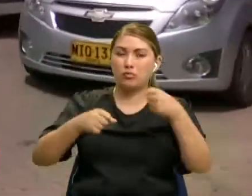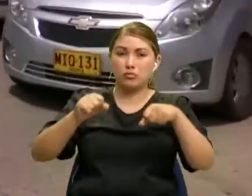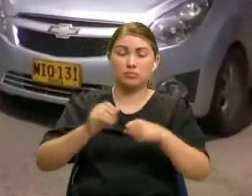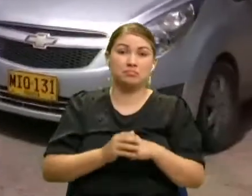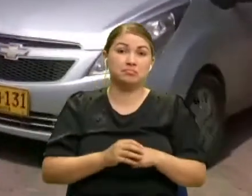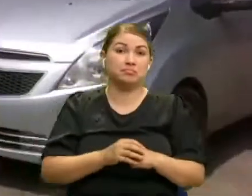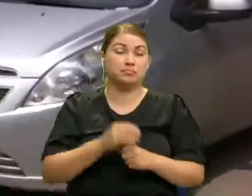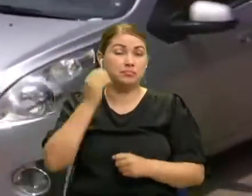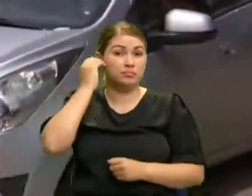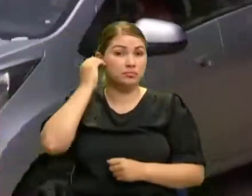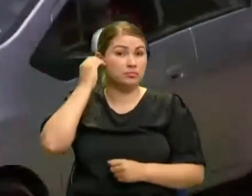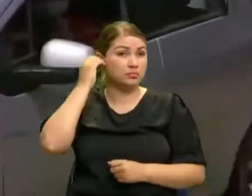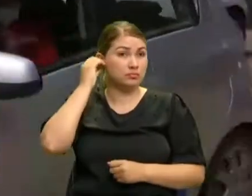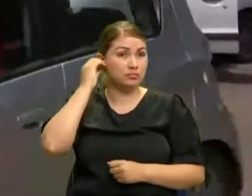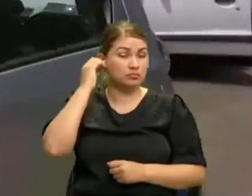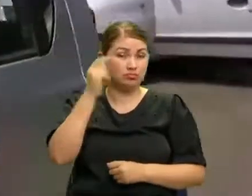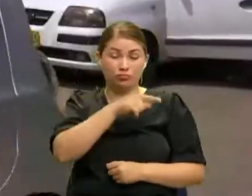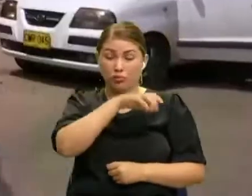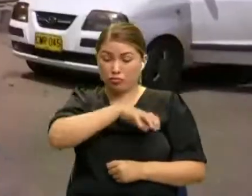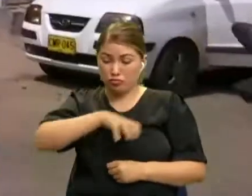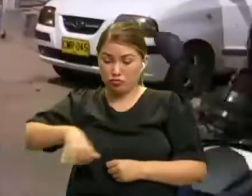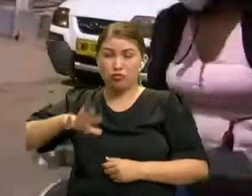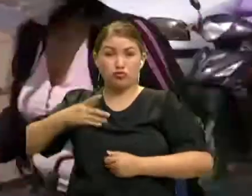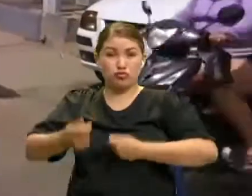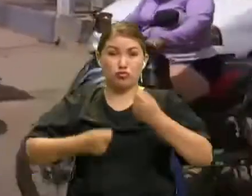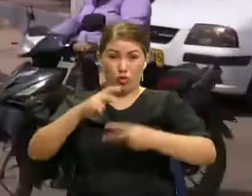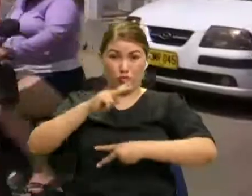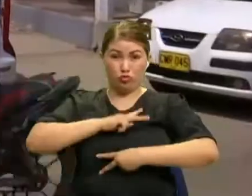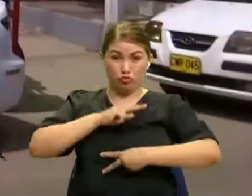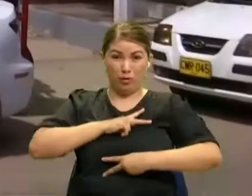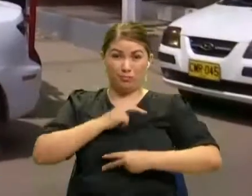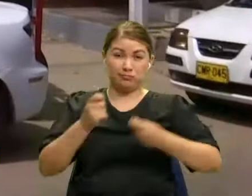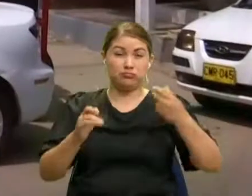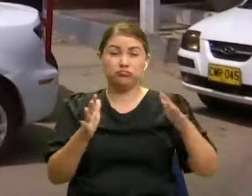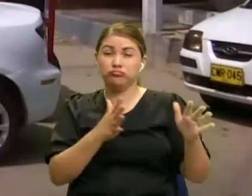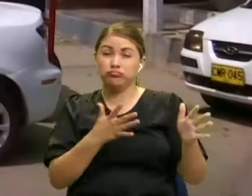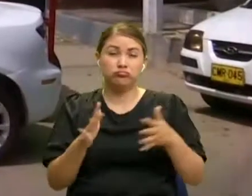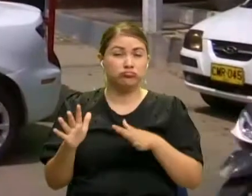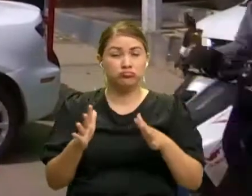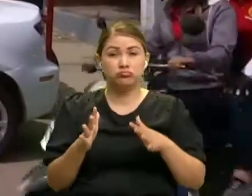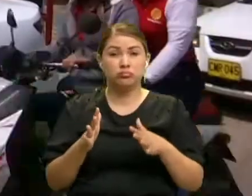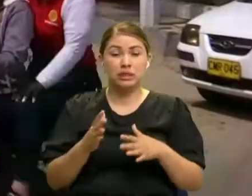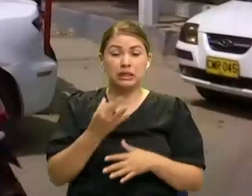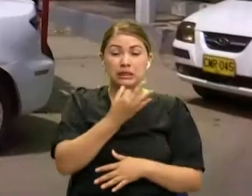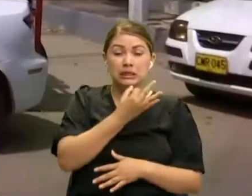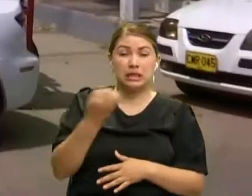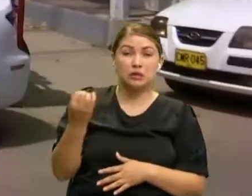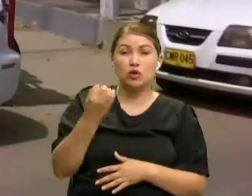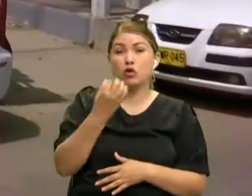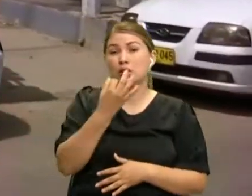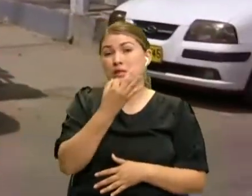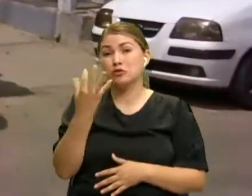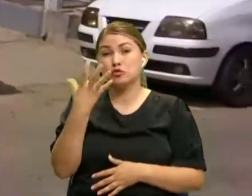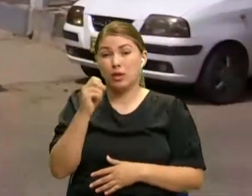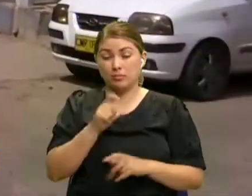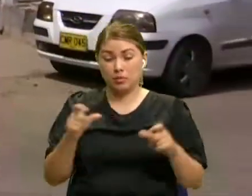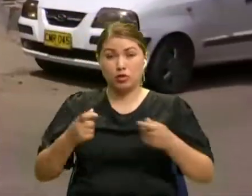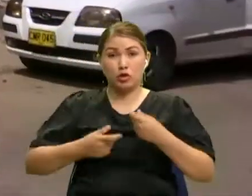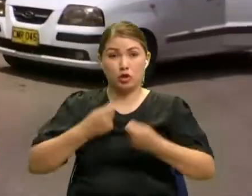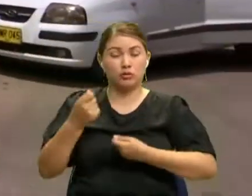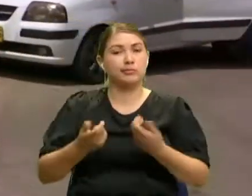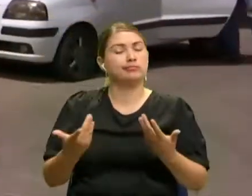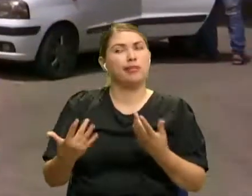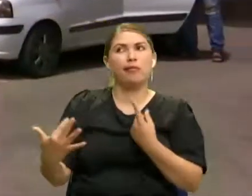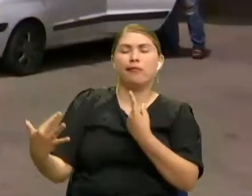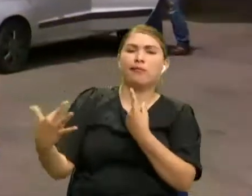manifiesta pues, los comerciantes, toda la comunidad, todos los propietarios, que son aproximadamente entre 300 y 350, es que se